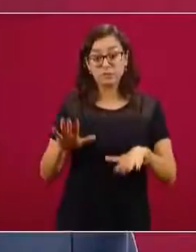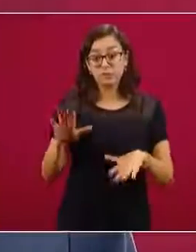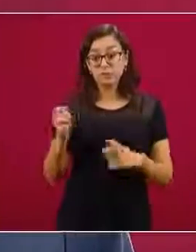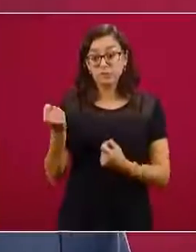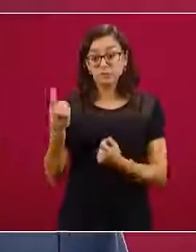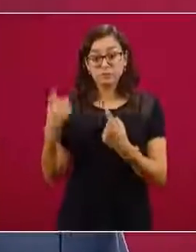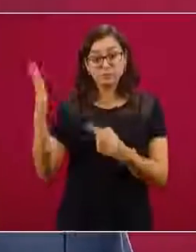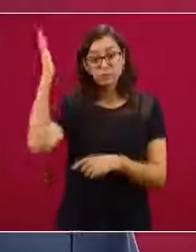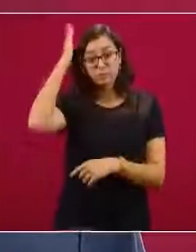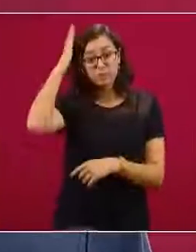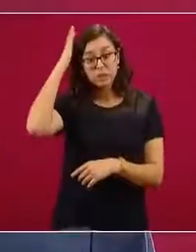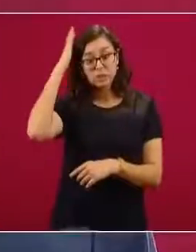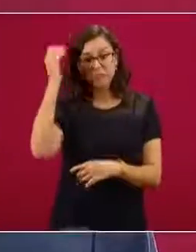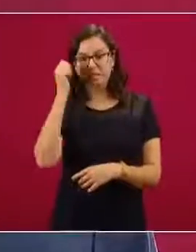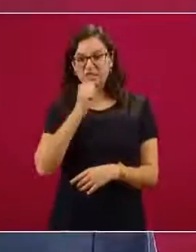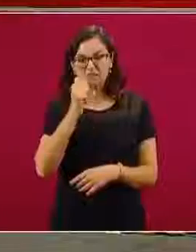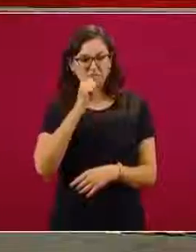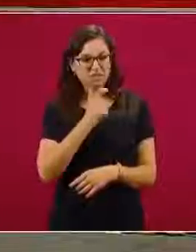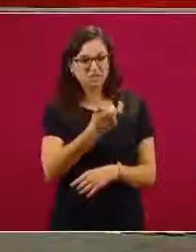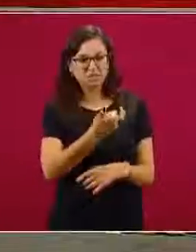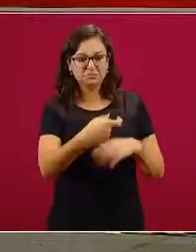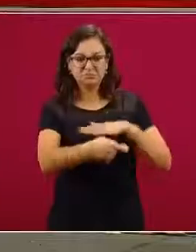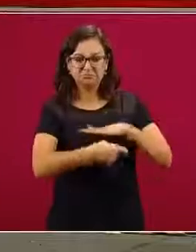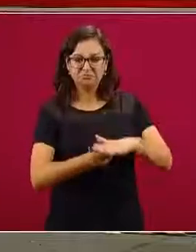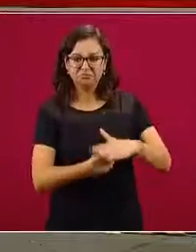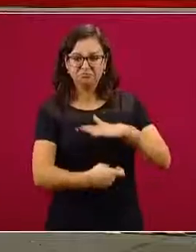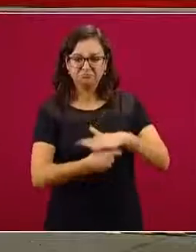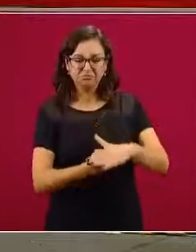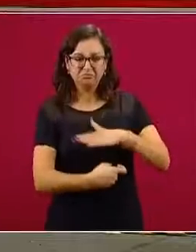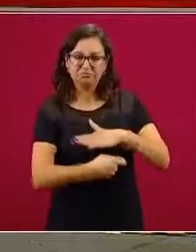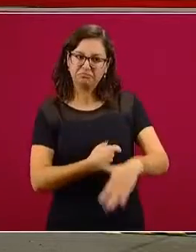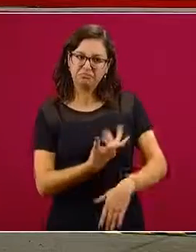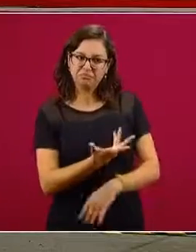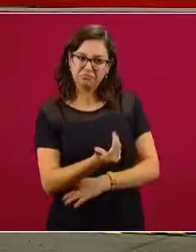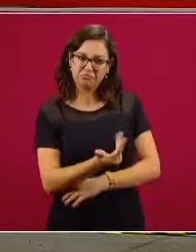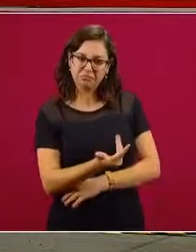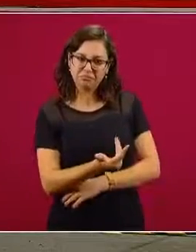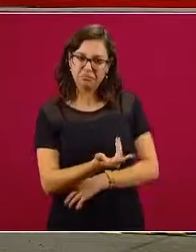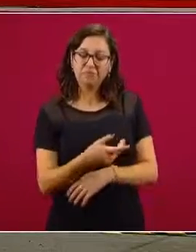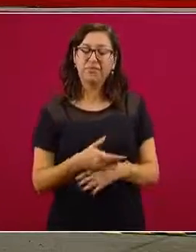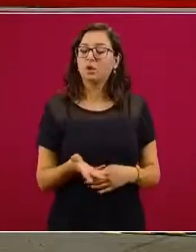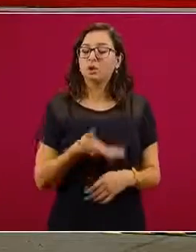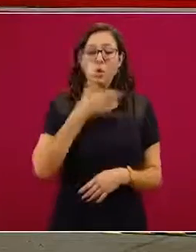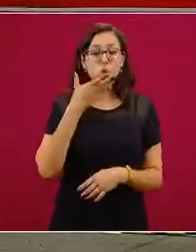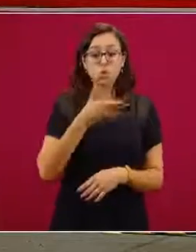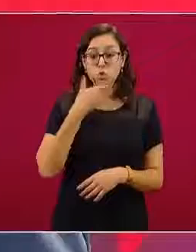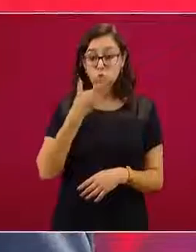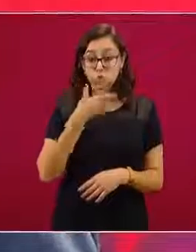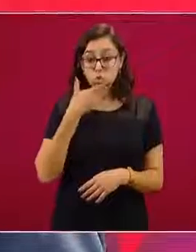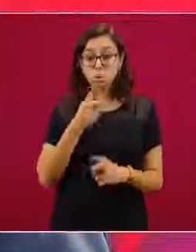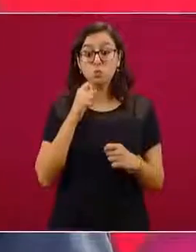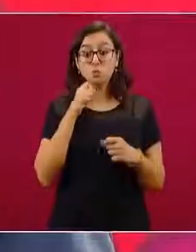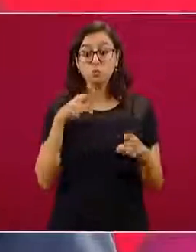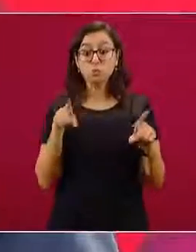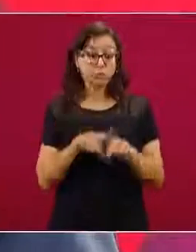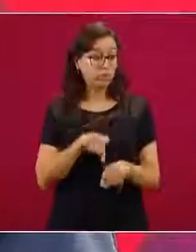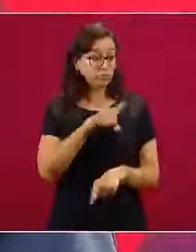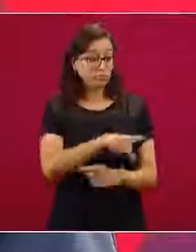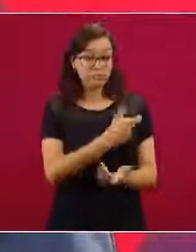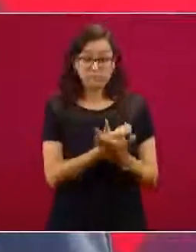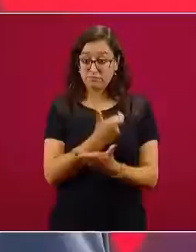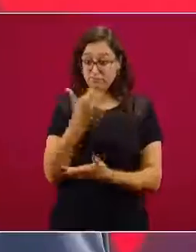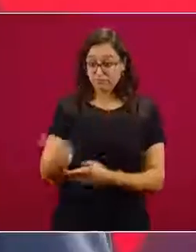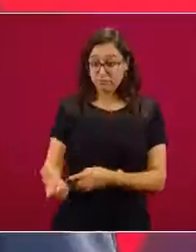están extorsionando a las familias que vienen en algún asentamiento irregular, que incluso hay amenazas de que si no pagan los